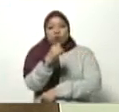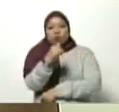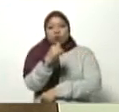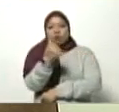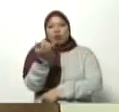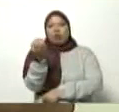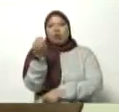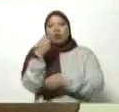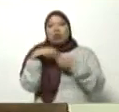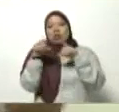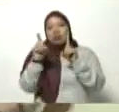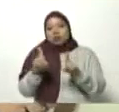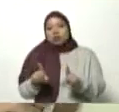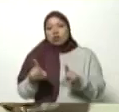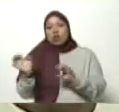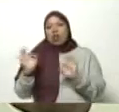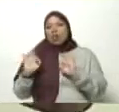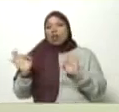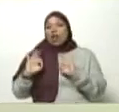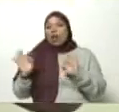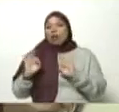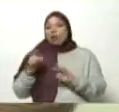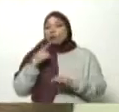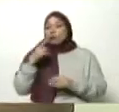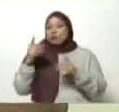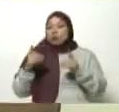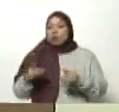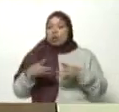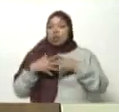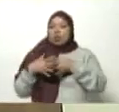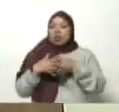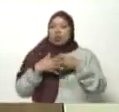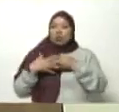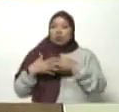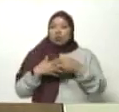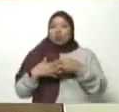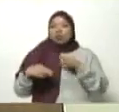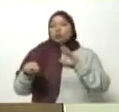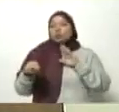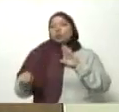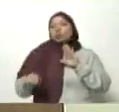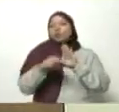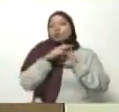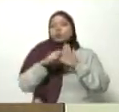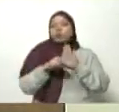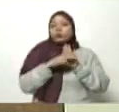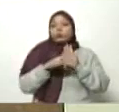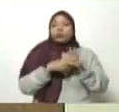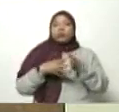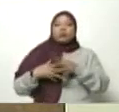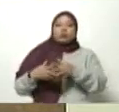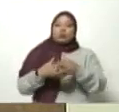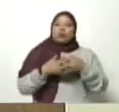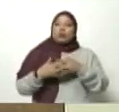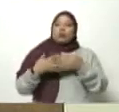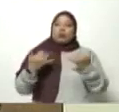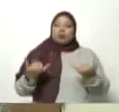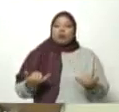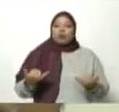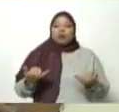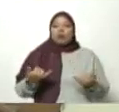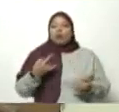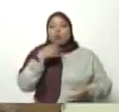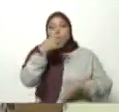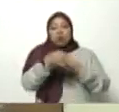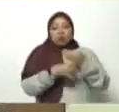para tomar las decisiones. Ahí nadie tiene decisión, tiene que esperar que Estados Unidos le dé las instrucciones, que el procónsul Toy Story les